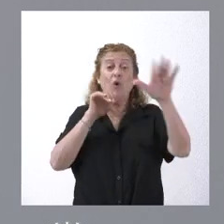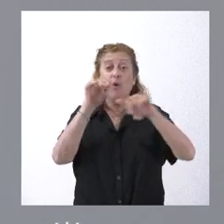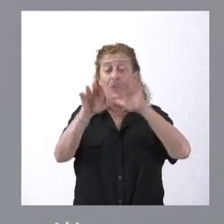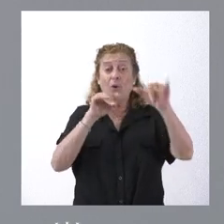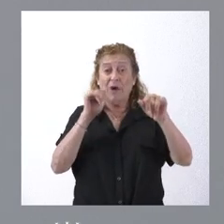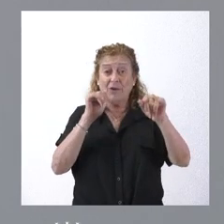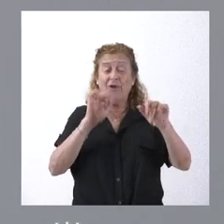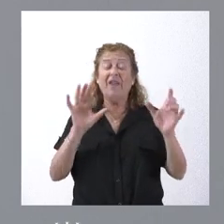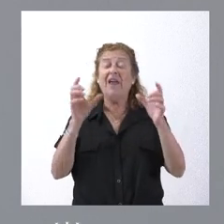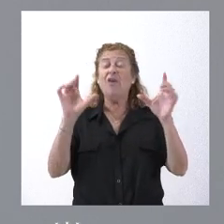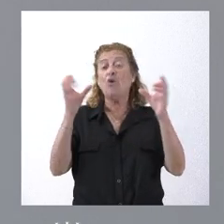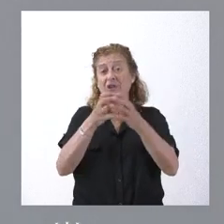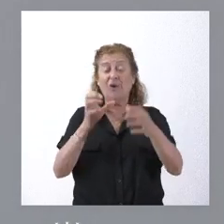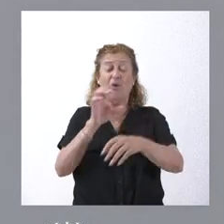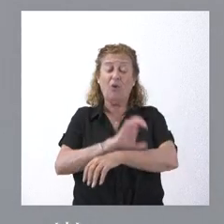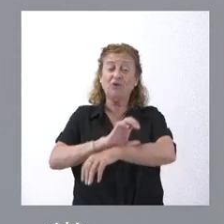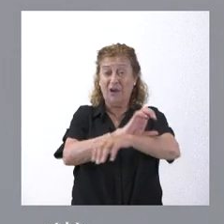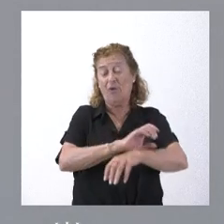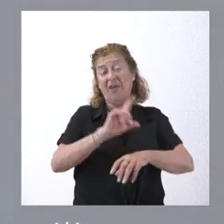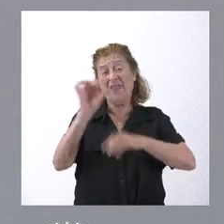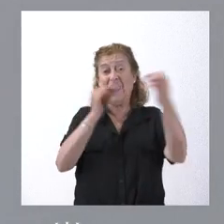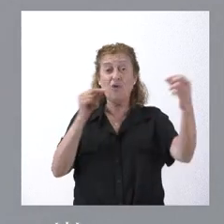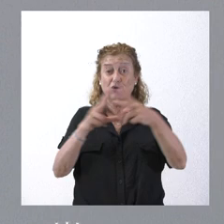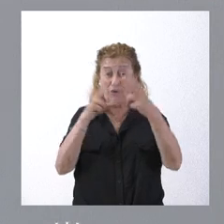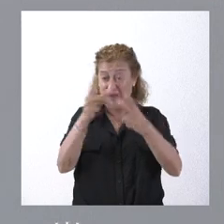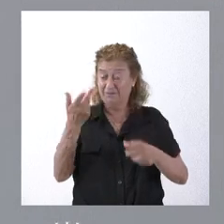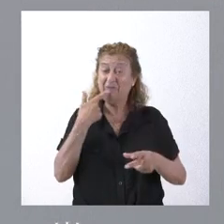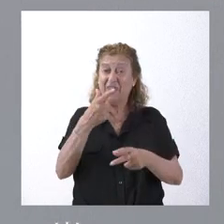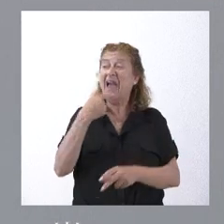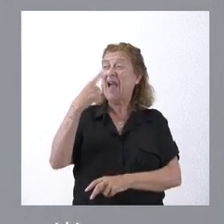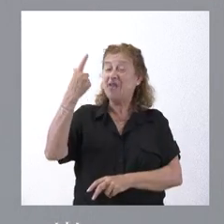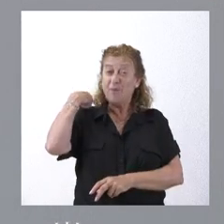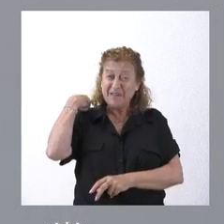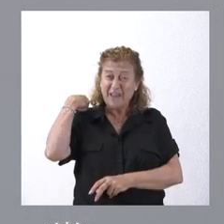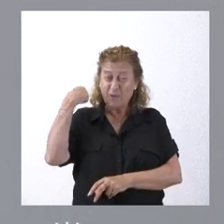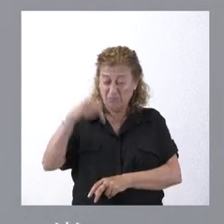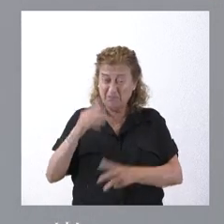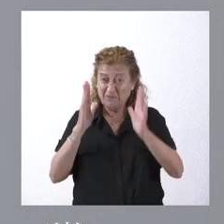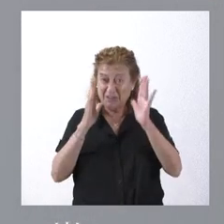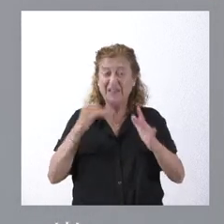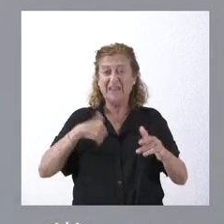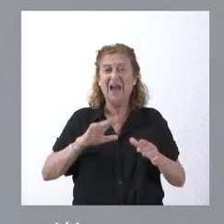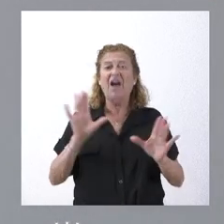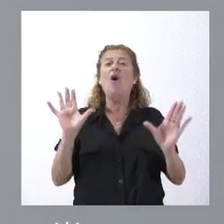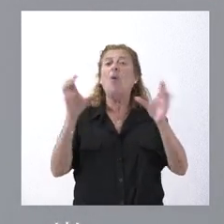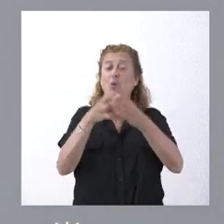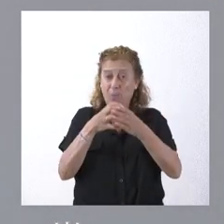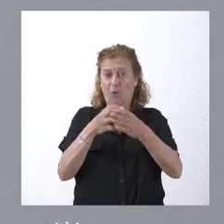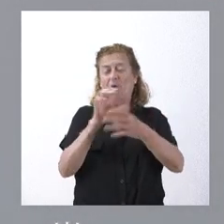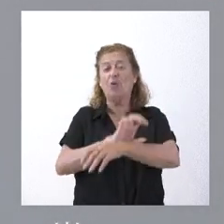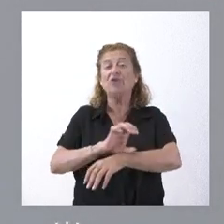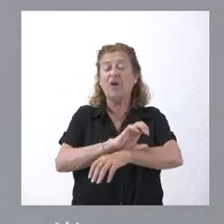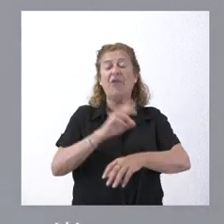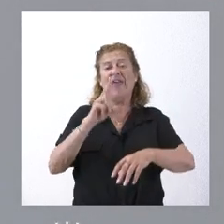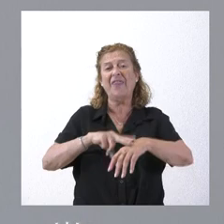del Consejo del Diálogo Social que usted plantea. El año pasado, por estas fechas, hubo una reunión del Consejo del Diálogo Social.